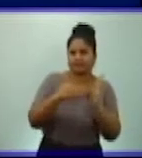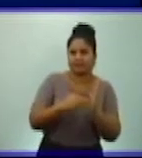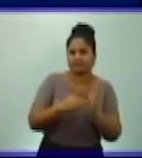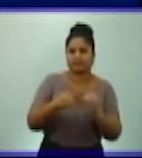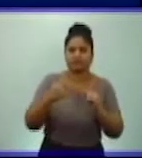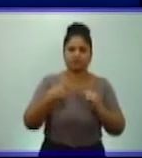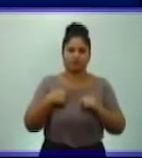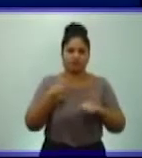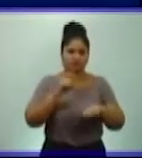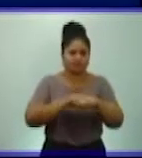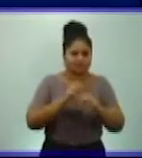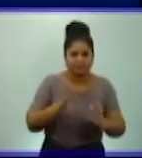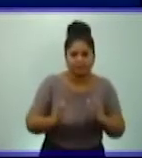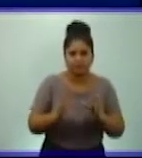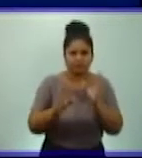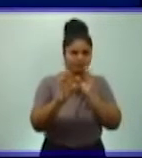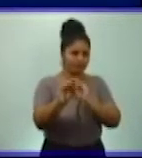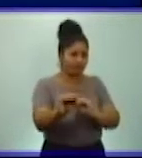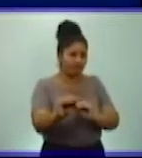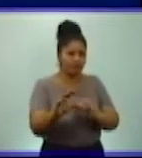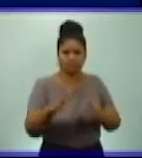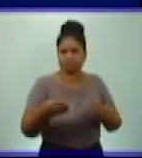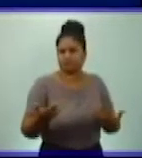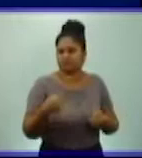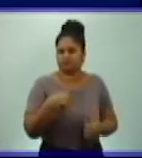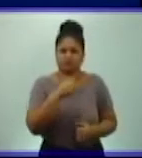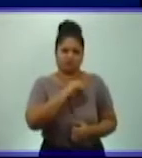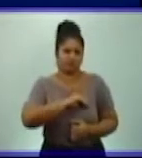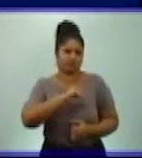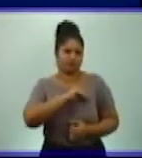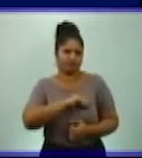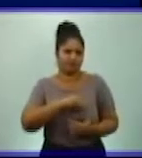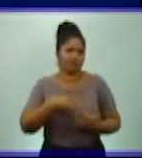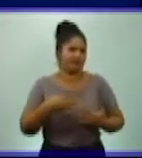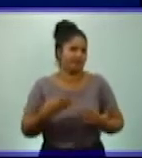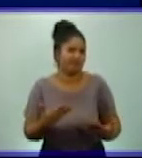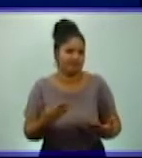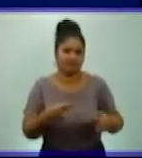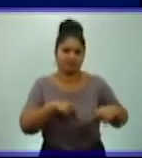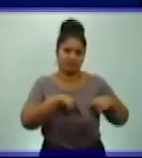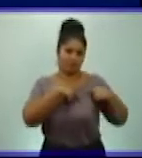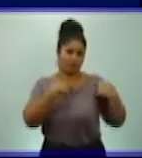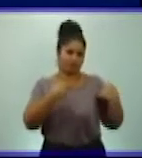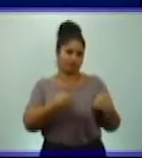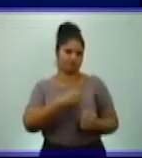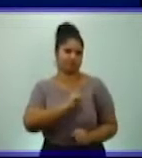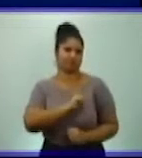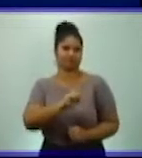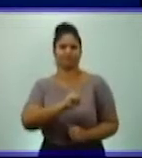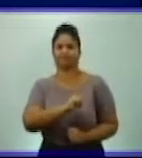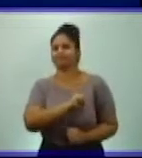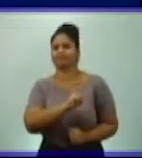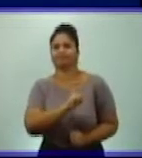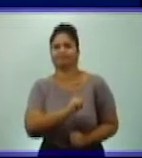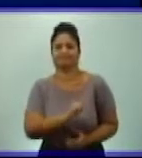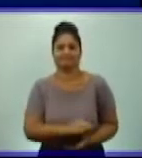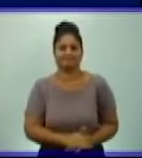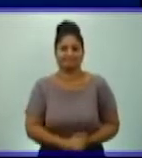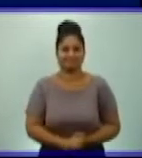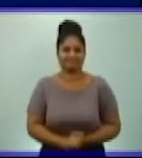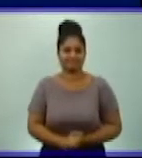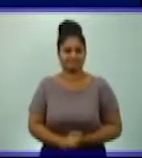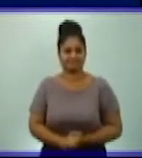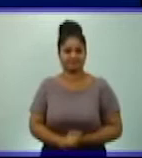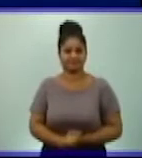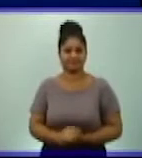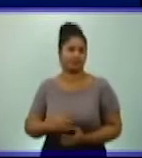con palabras no te persuadía, que el corazón me vieses deseaba. Y amor, que mis intentos